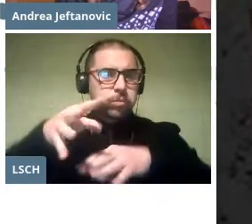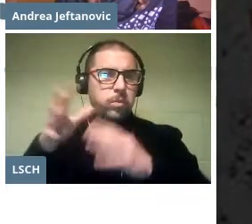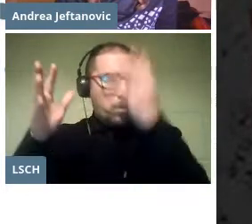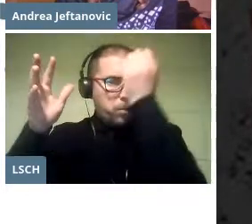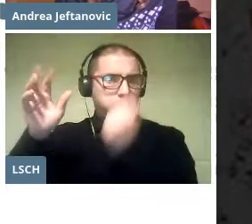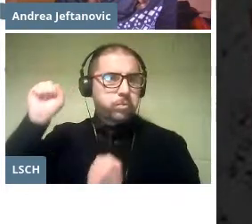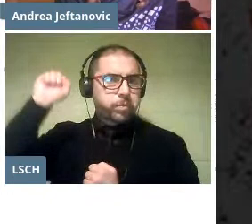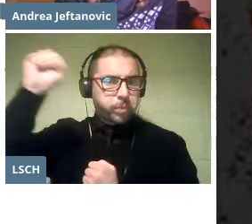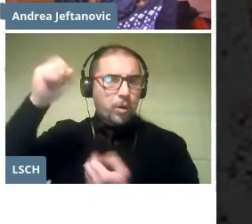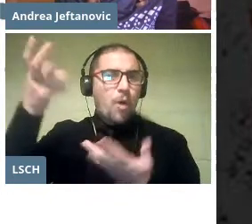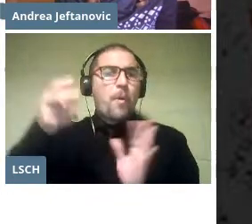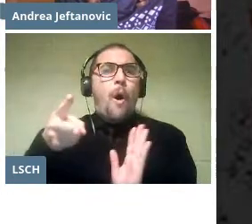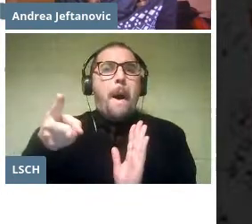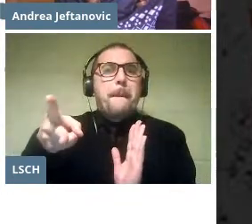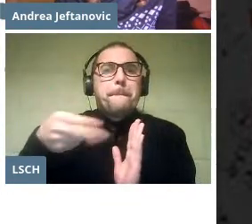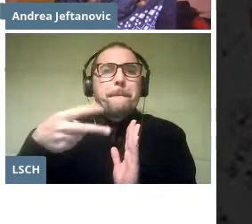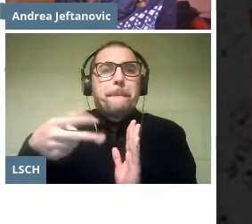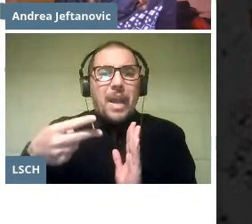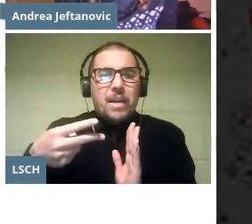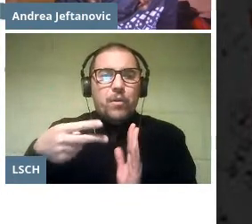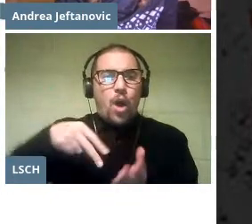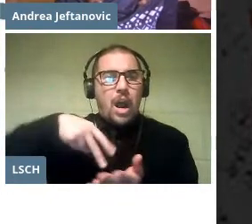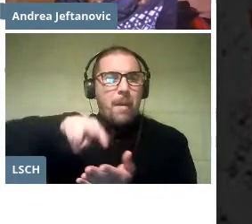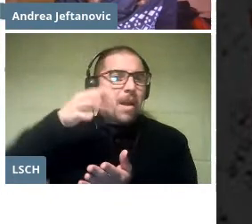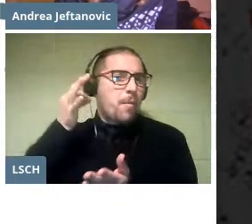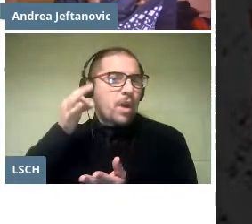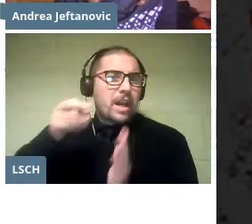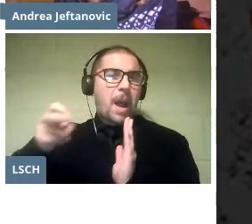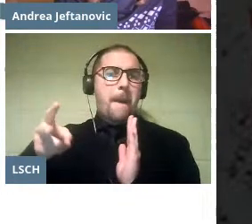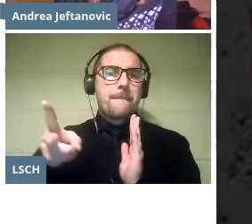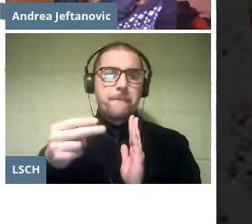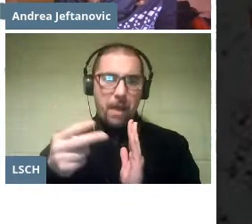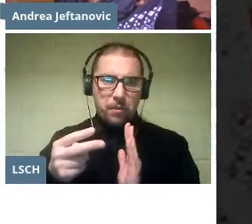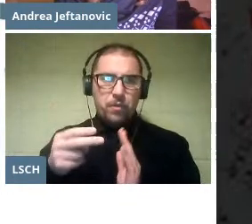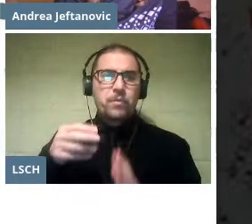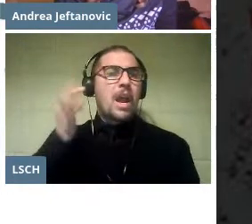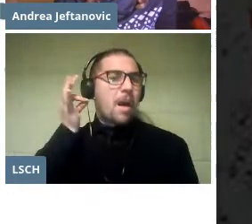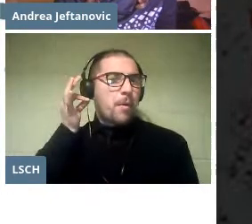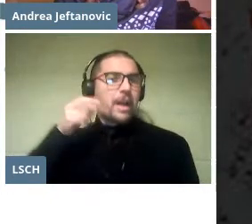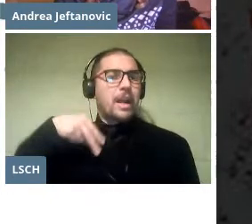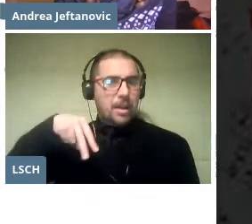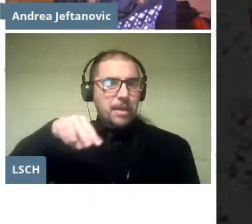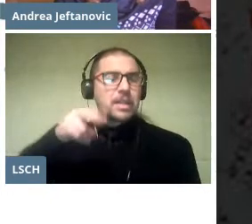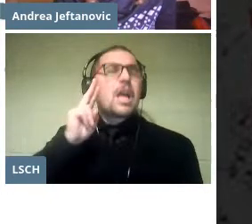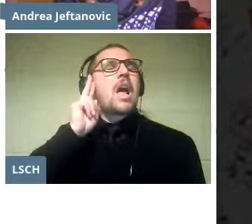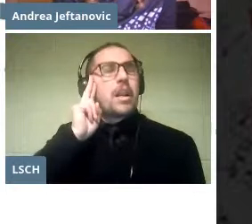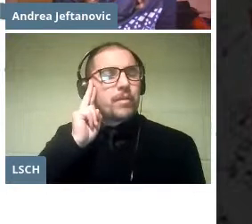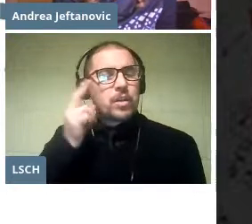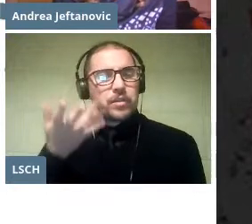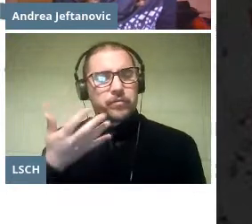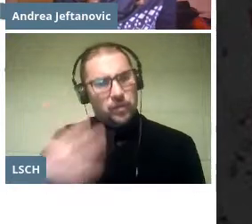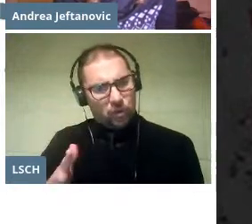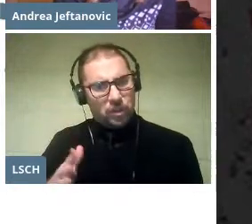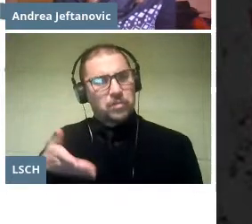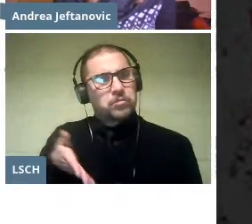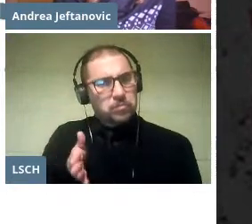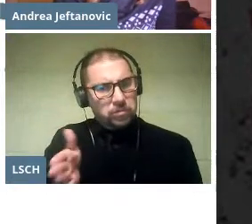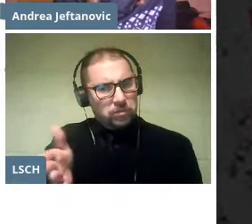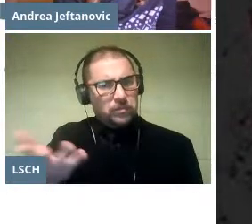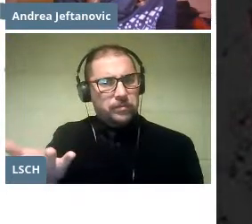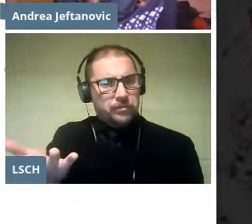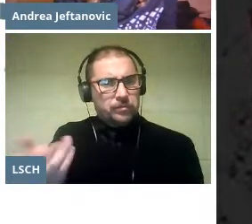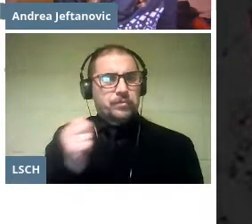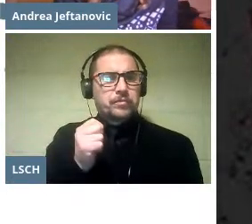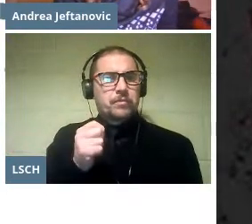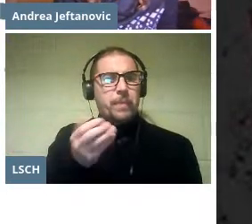de verbo, el flanesear, para la mujer que pasea y reflexiona. En esa línea se suma